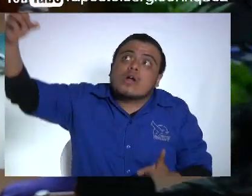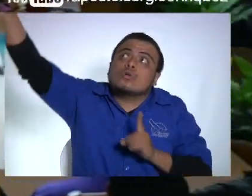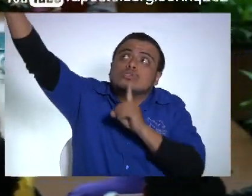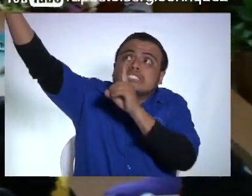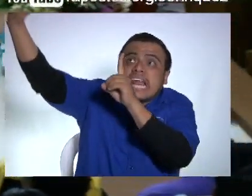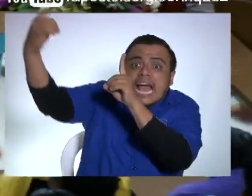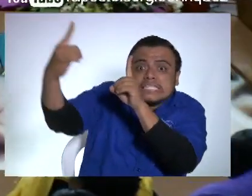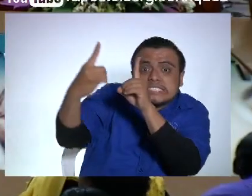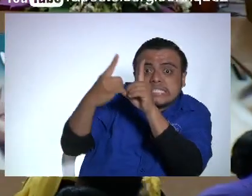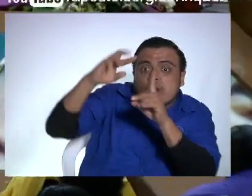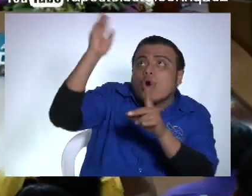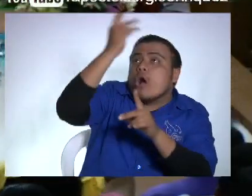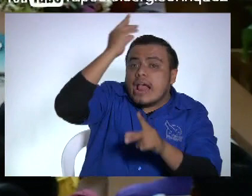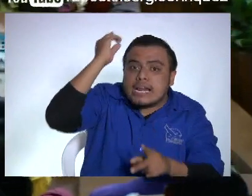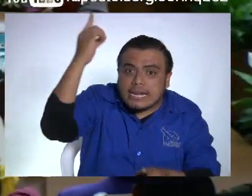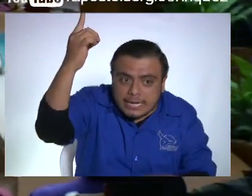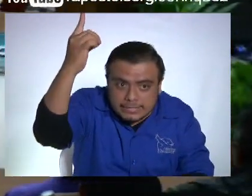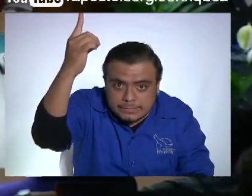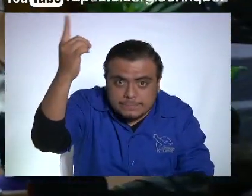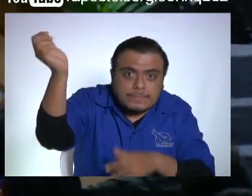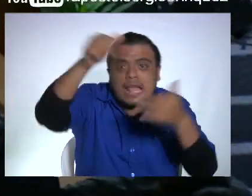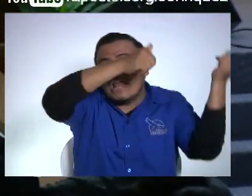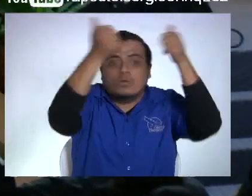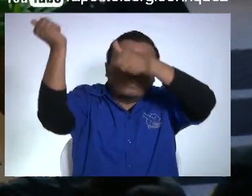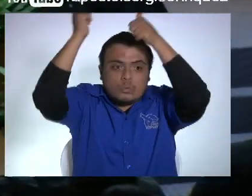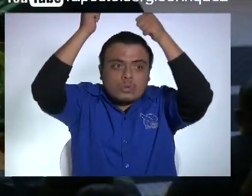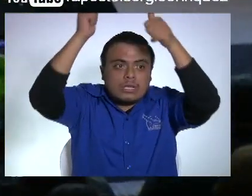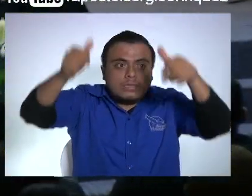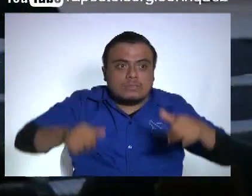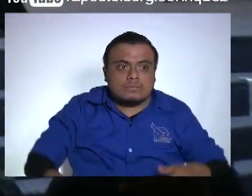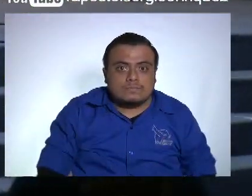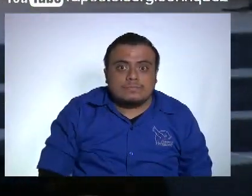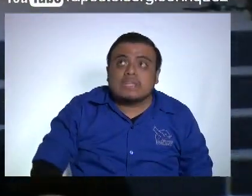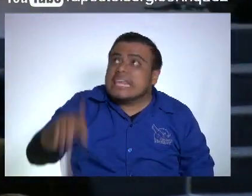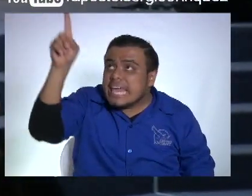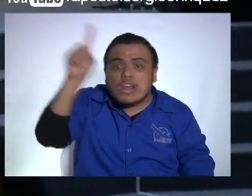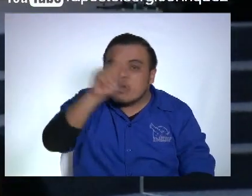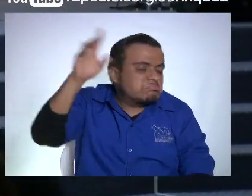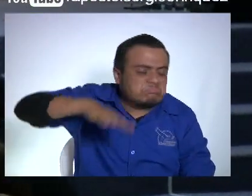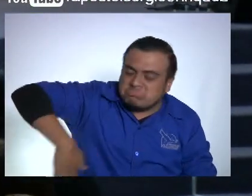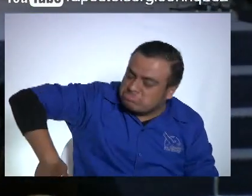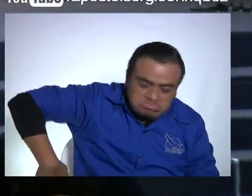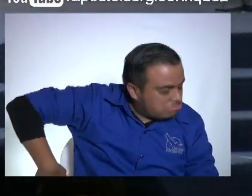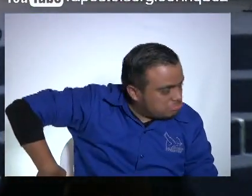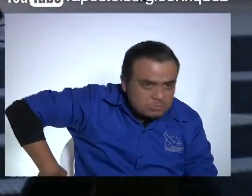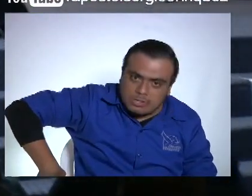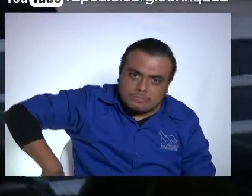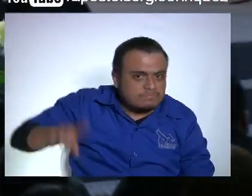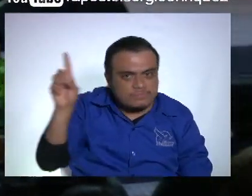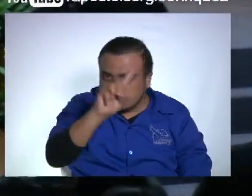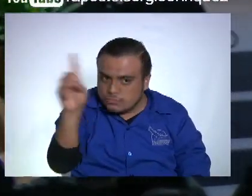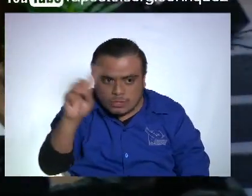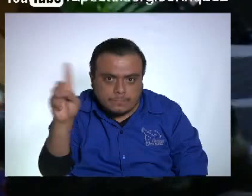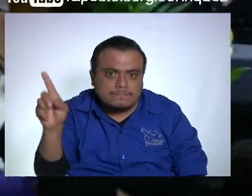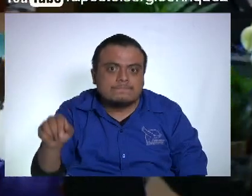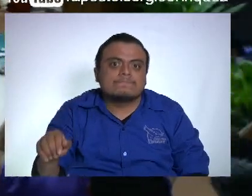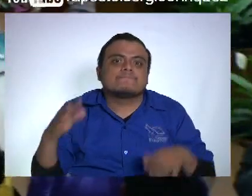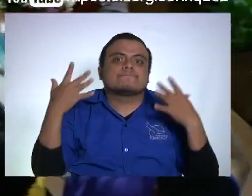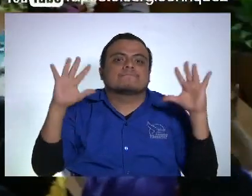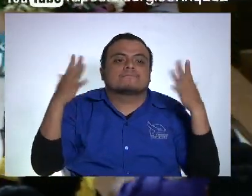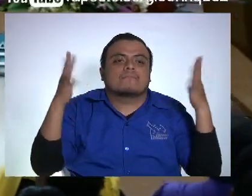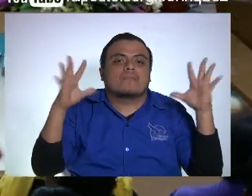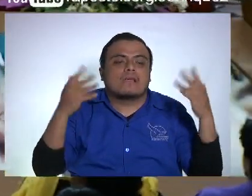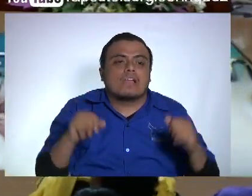Señor de Señores. Aleluya, Él no te va a dejar, Él no te va a abandonar. Si